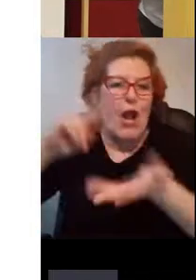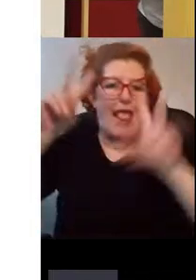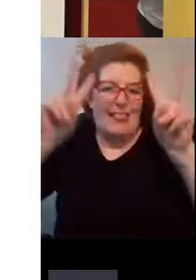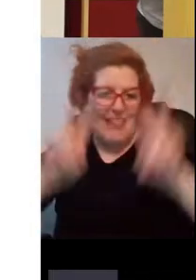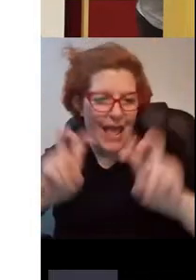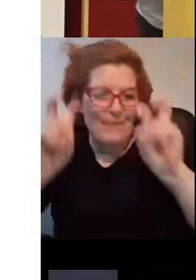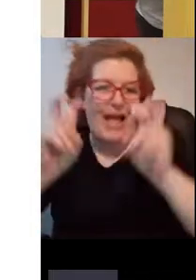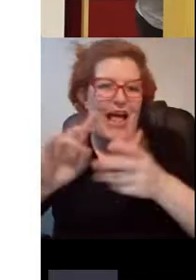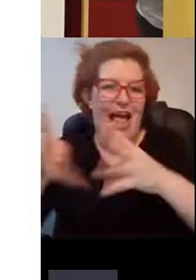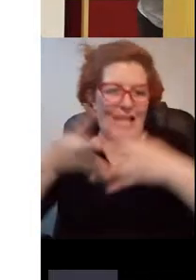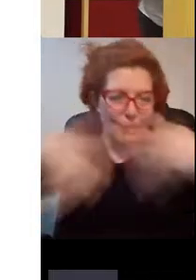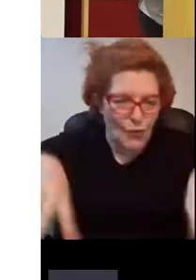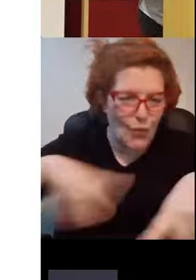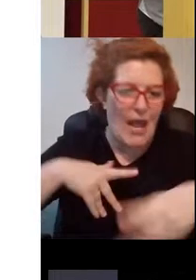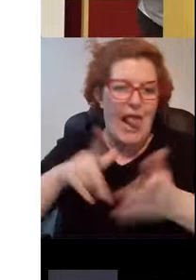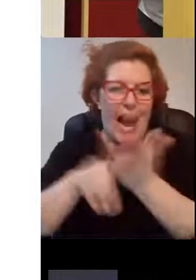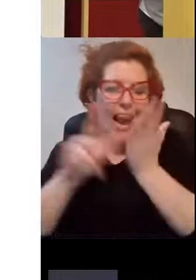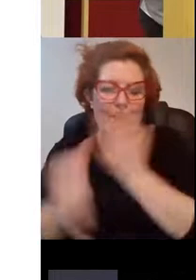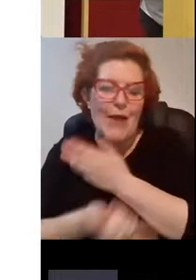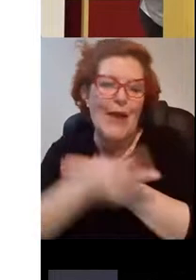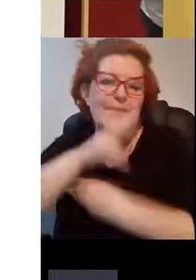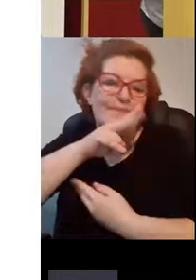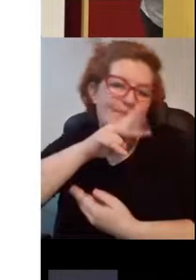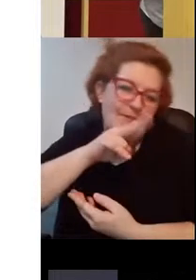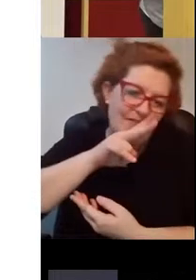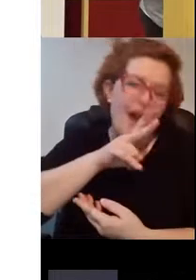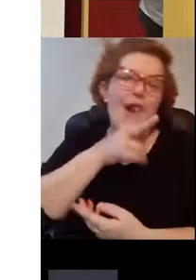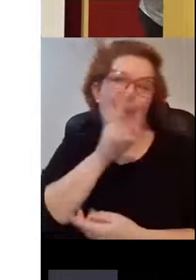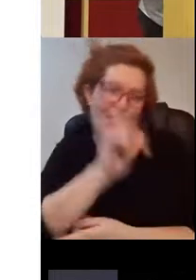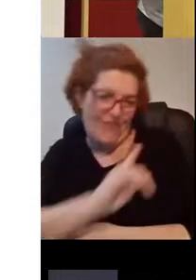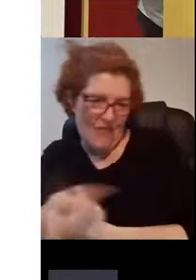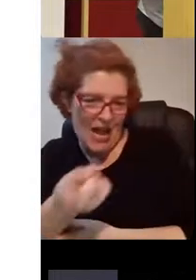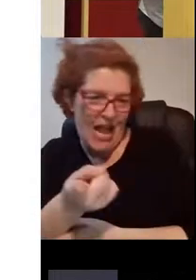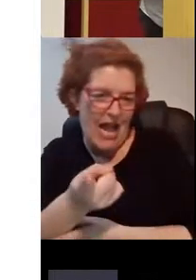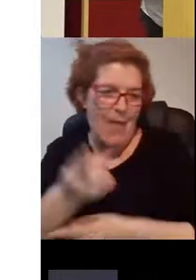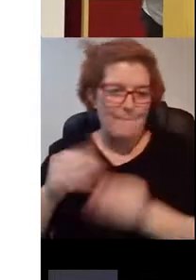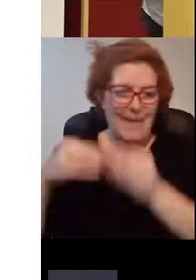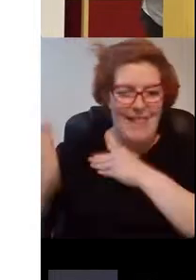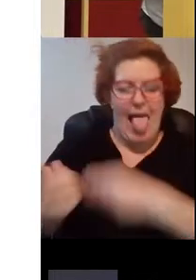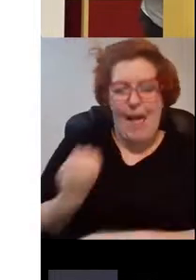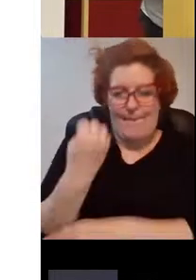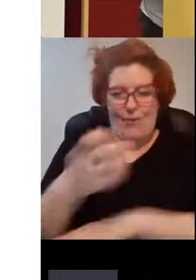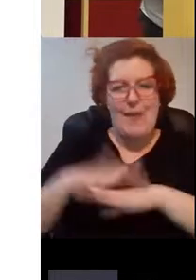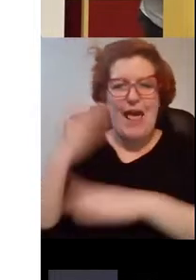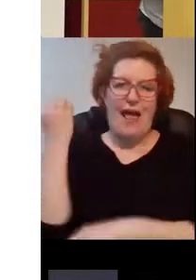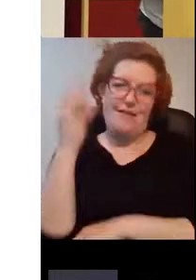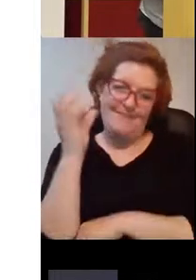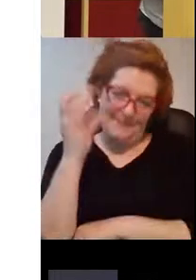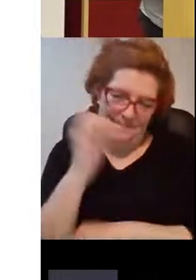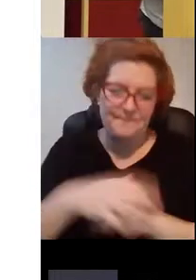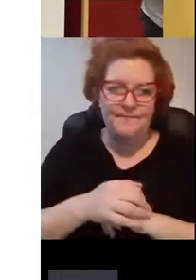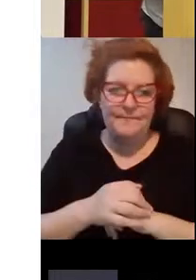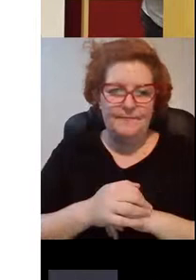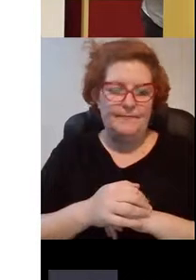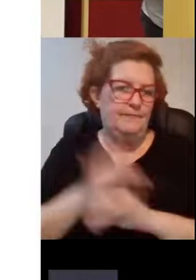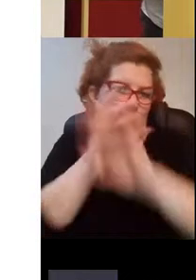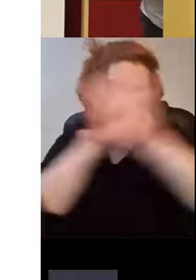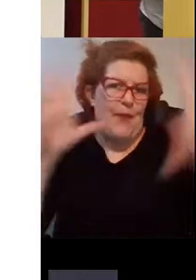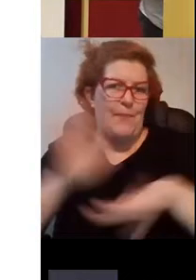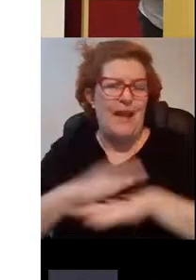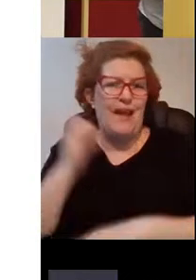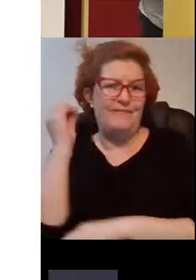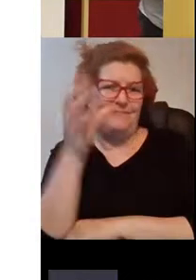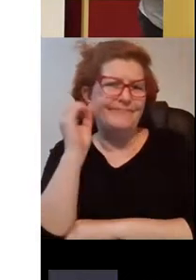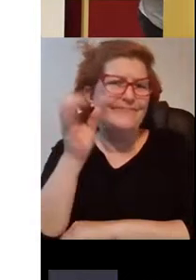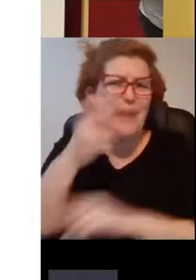material de apoyo a la exposición. Por supuesto, es evidente que para aprender a exponer oralmente en